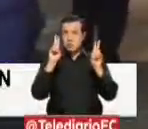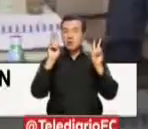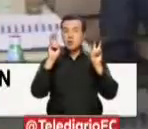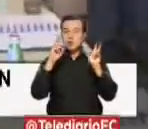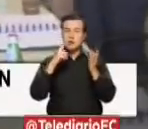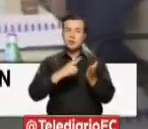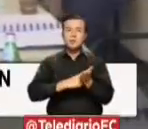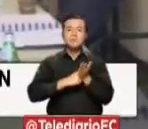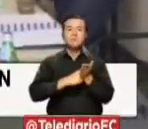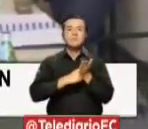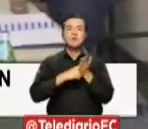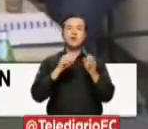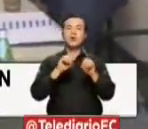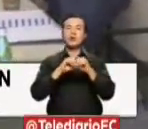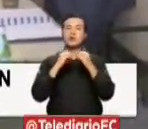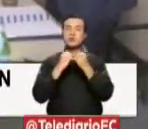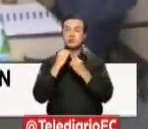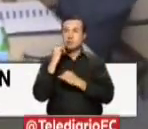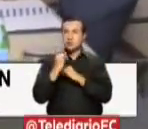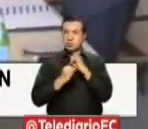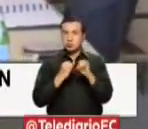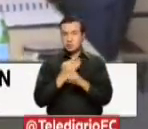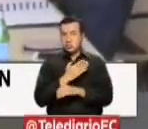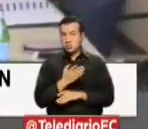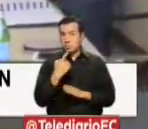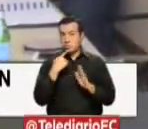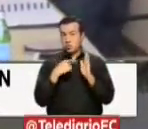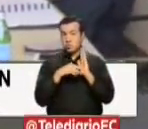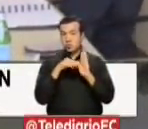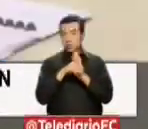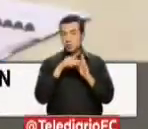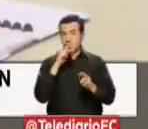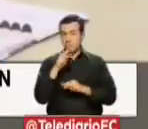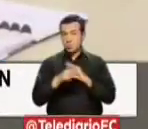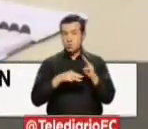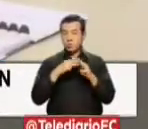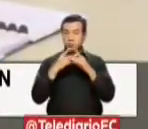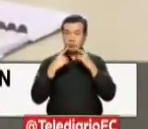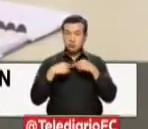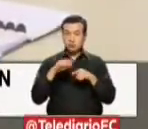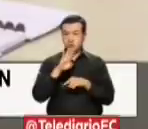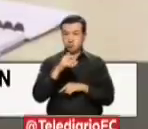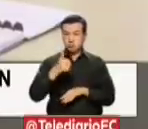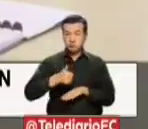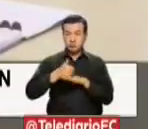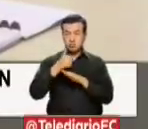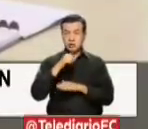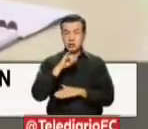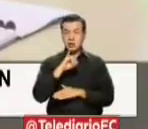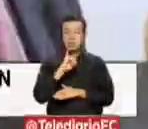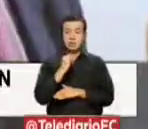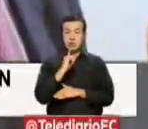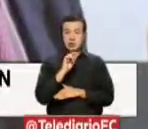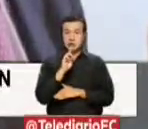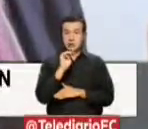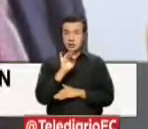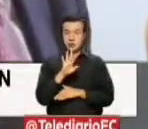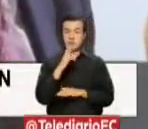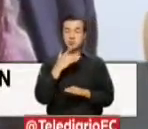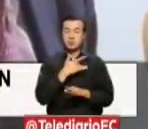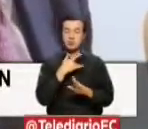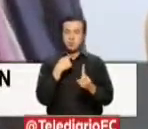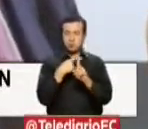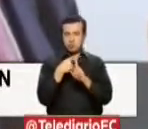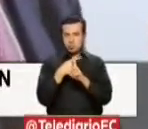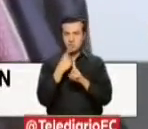también acercamientos con organismos multilaterales como el Banco Mundial. El mensaje de su titular Jim Jong Kim fue positivo para el